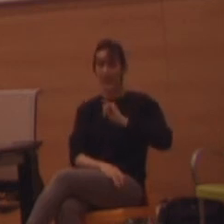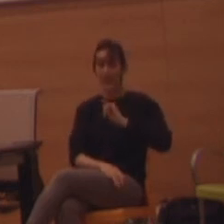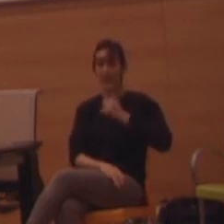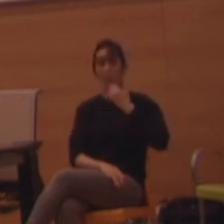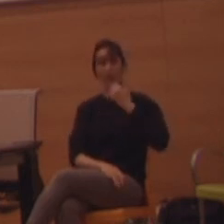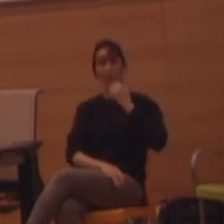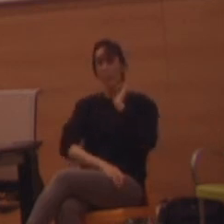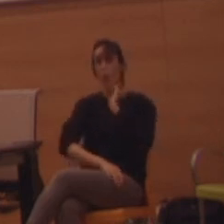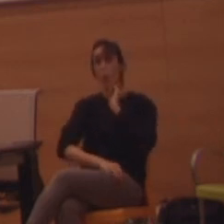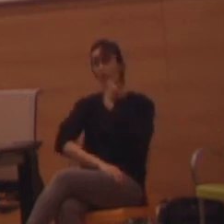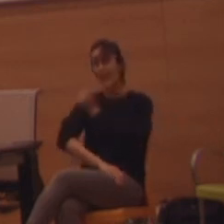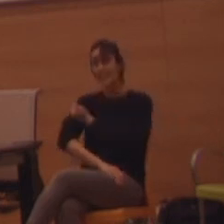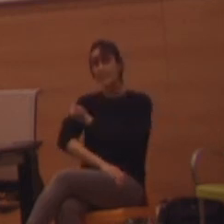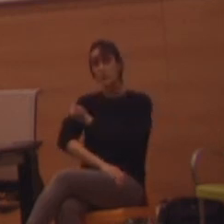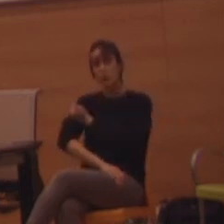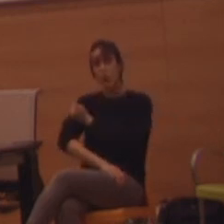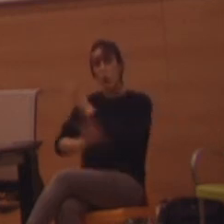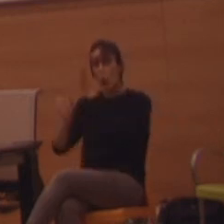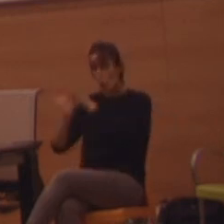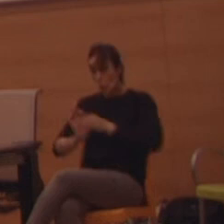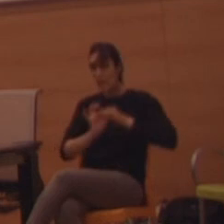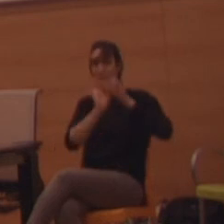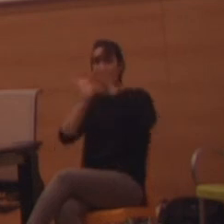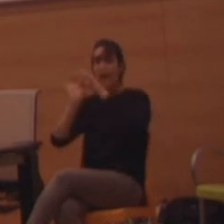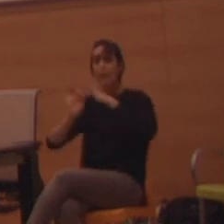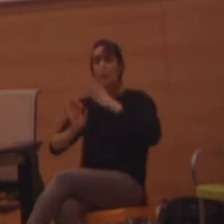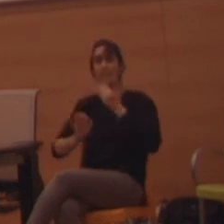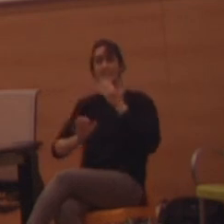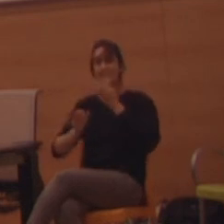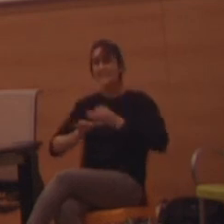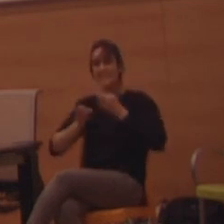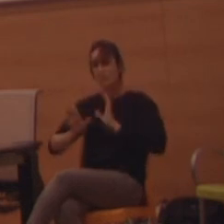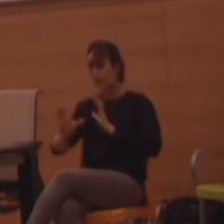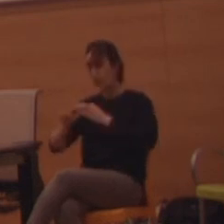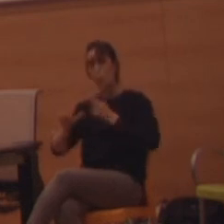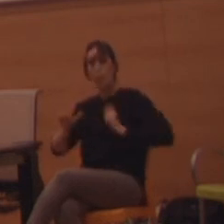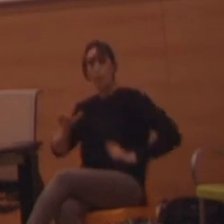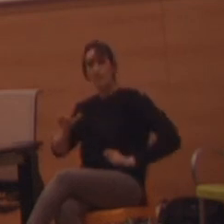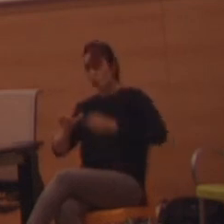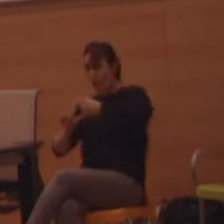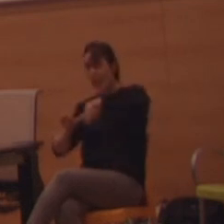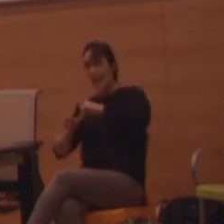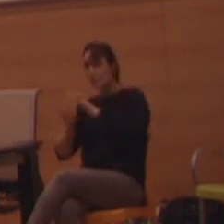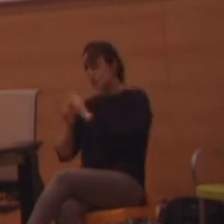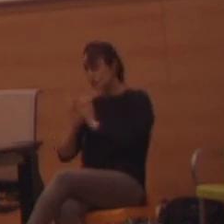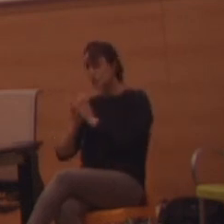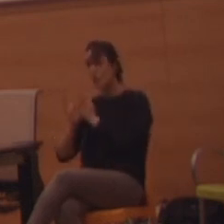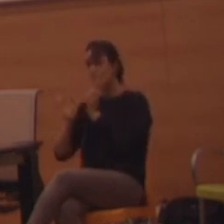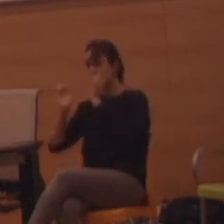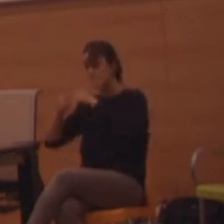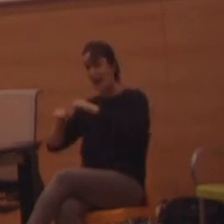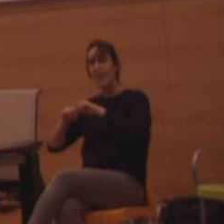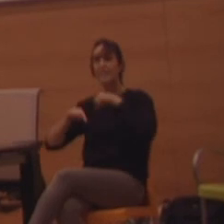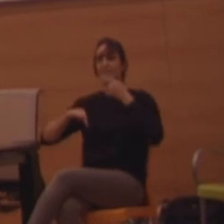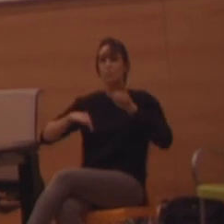registro unificado, que siempre en los tratamientos debe ser consensuado por el equipo y que el paciente lo acepte, porque a veces son tratamientos nuevos que hay